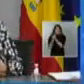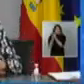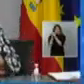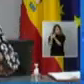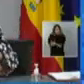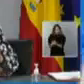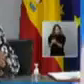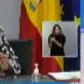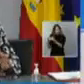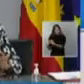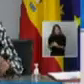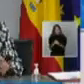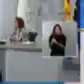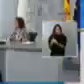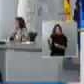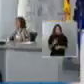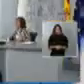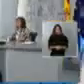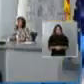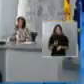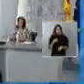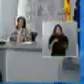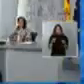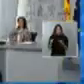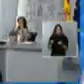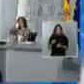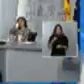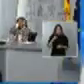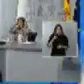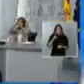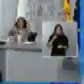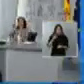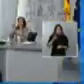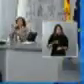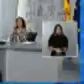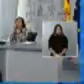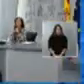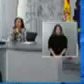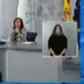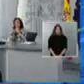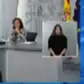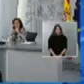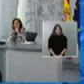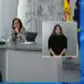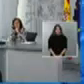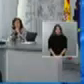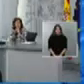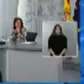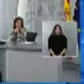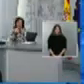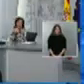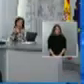temperatura ambiental y también la tarifa de la luz, hablábamos más de una vez de lo importante que es saber, tener conocimiento de